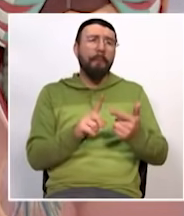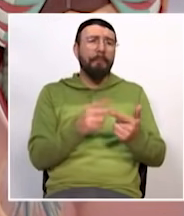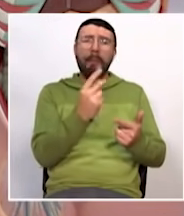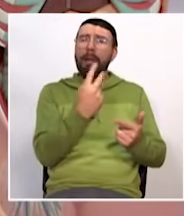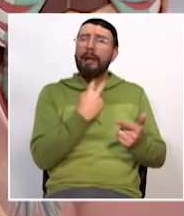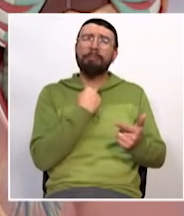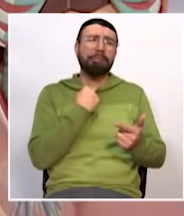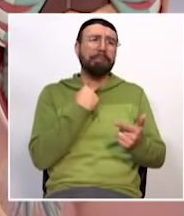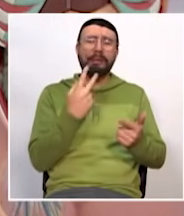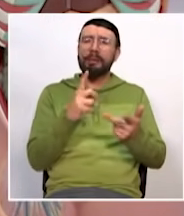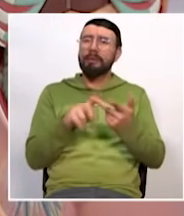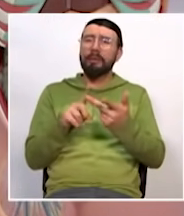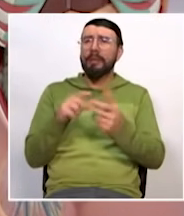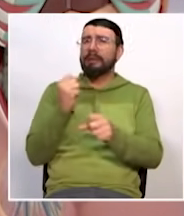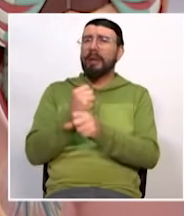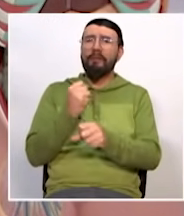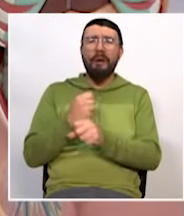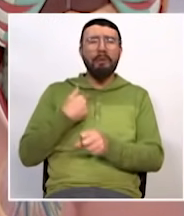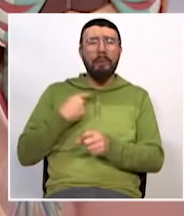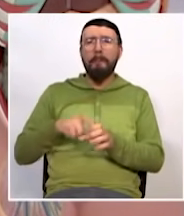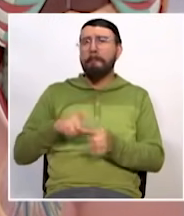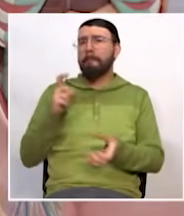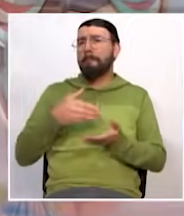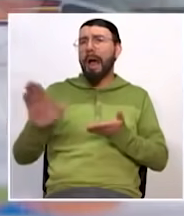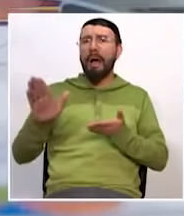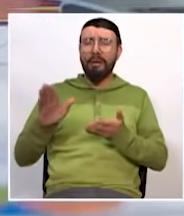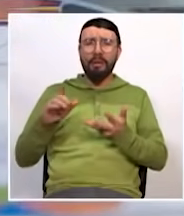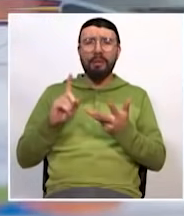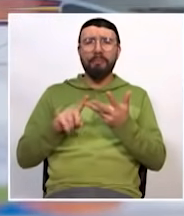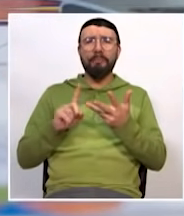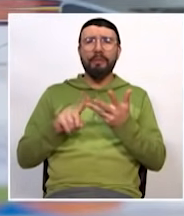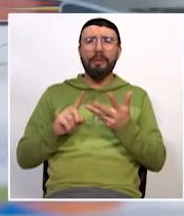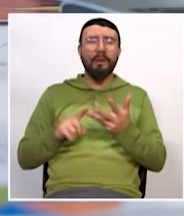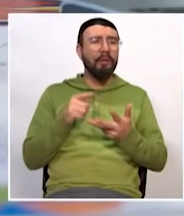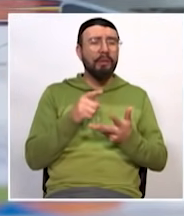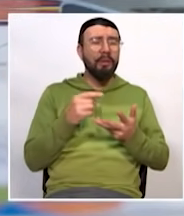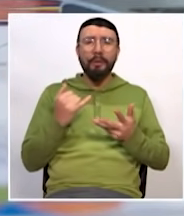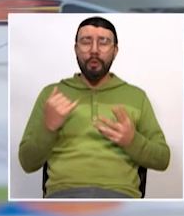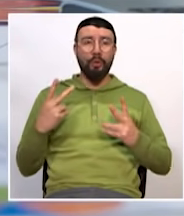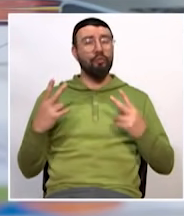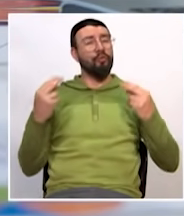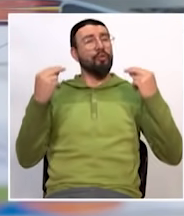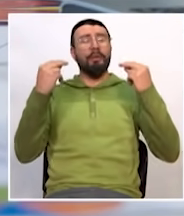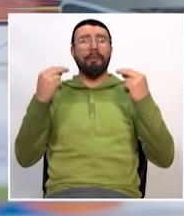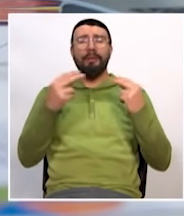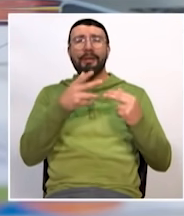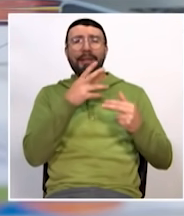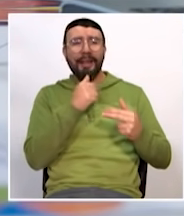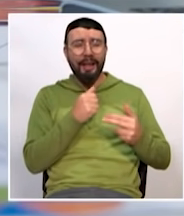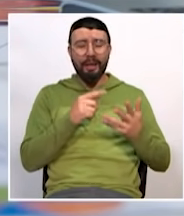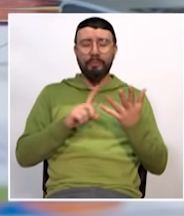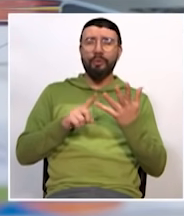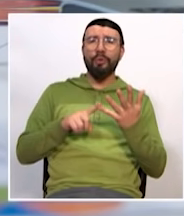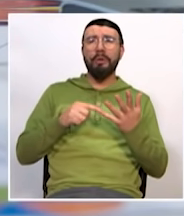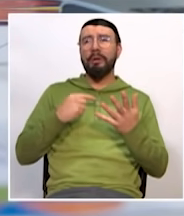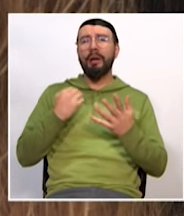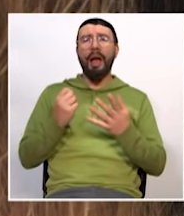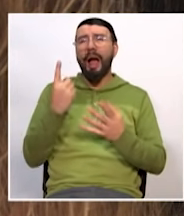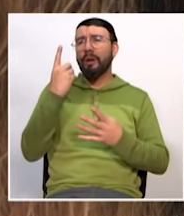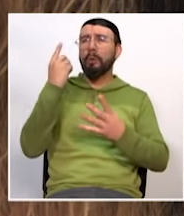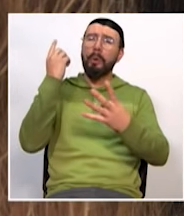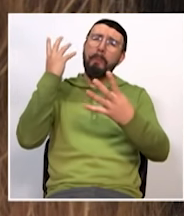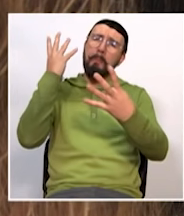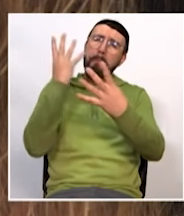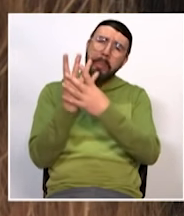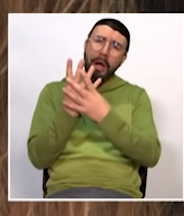del trabajo pérdida laboral pérdida del prestigio perdía la libertad por el encarcelamiento